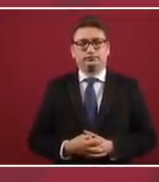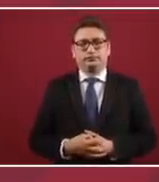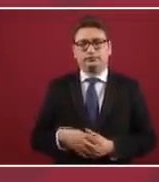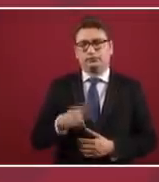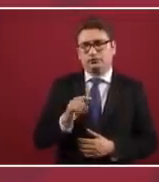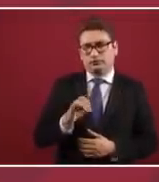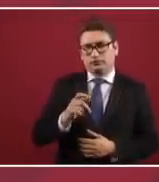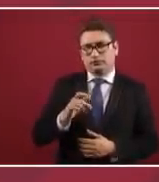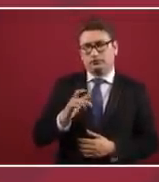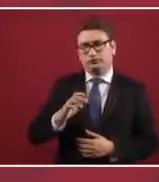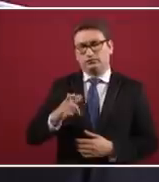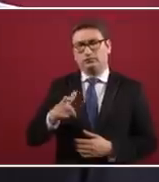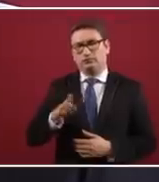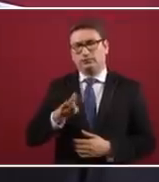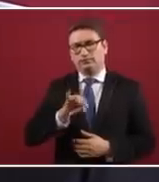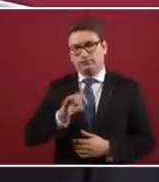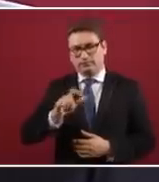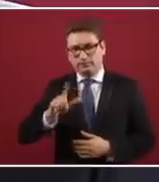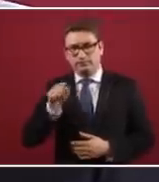trata este tema bien,